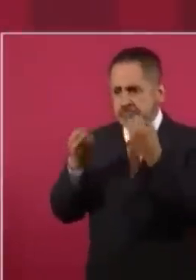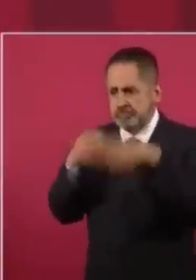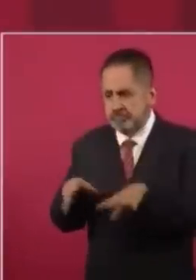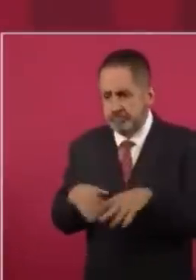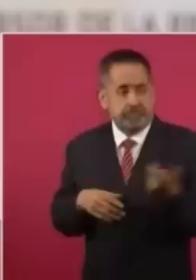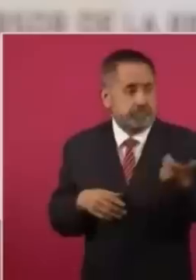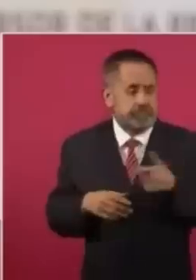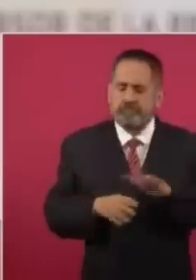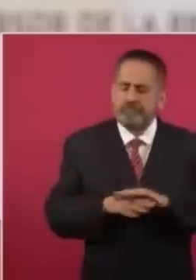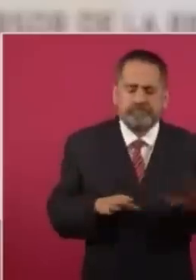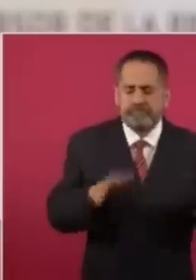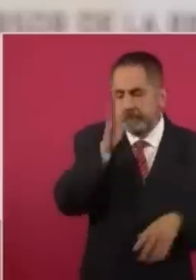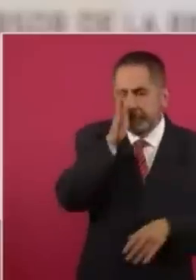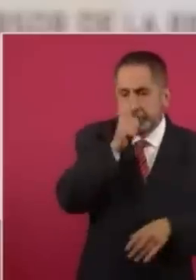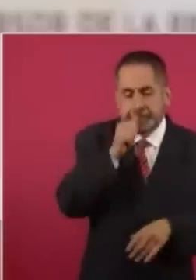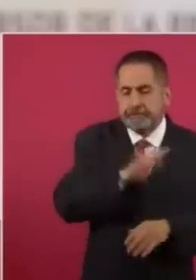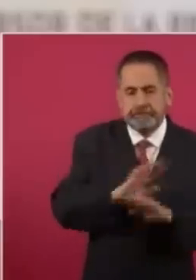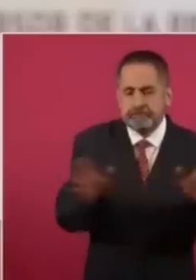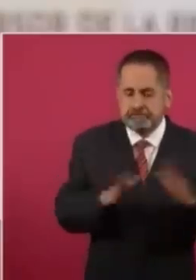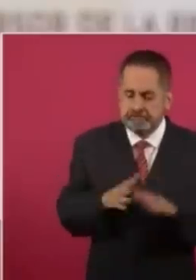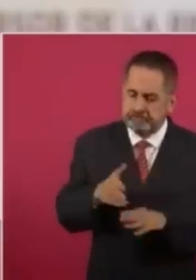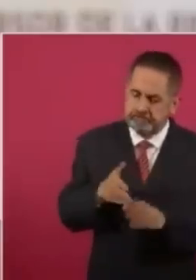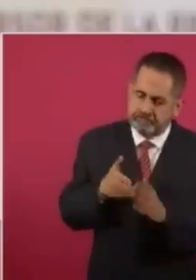Eso no se puede.